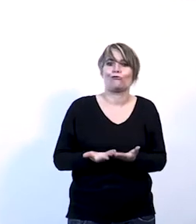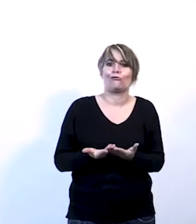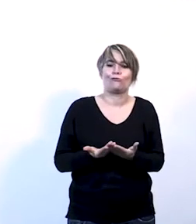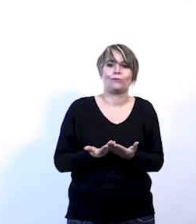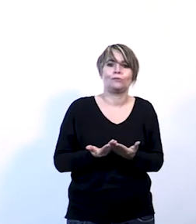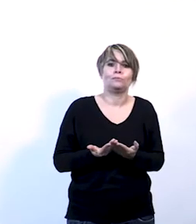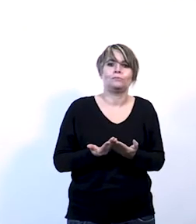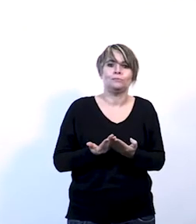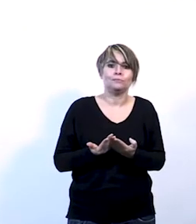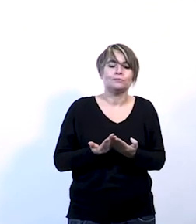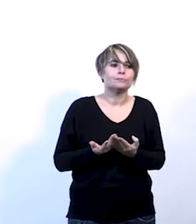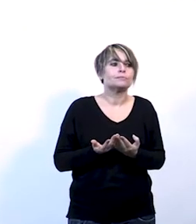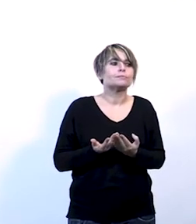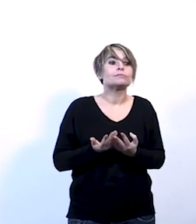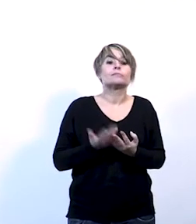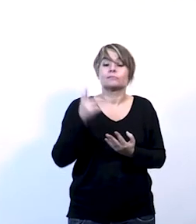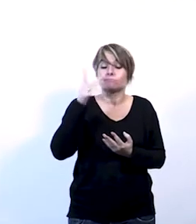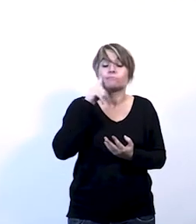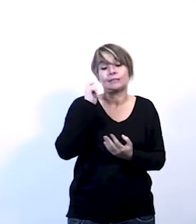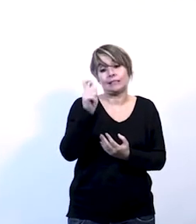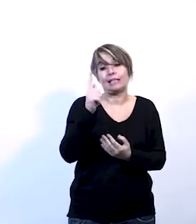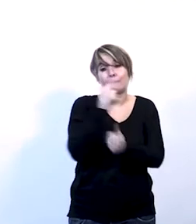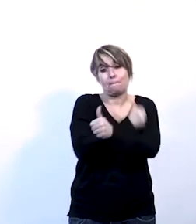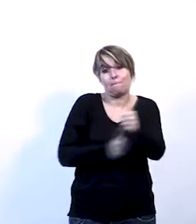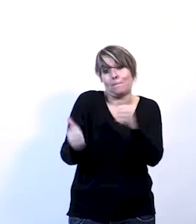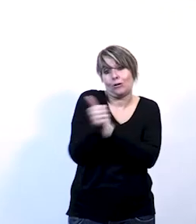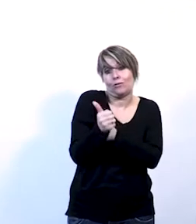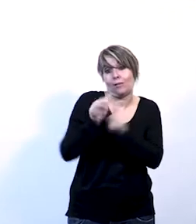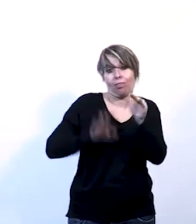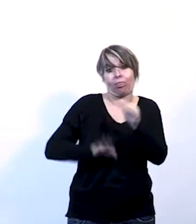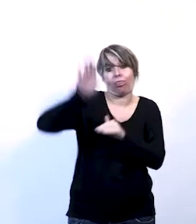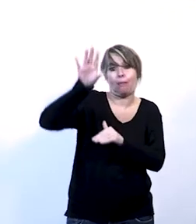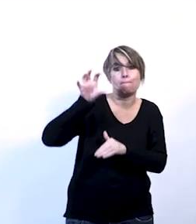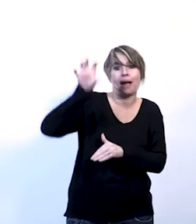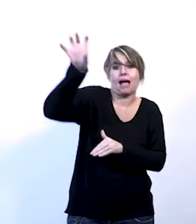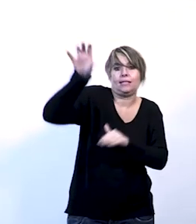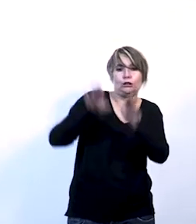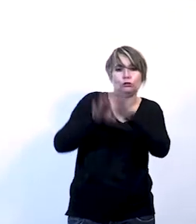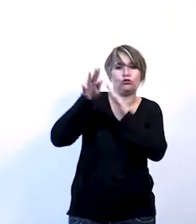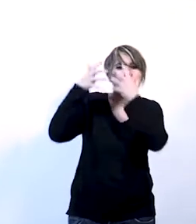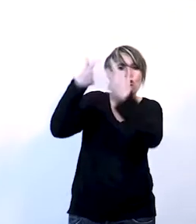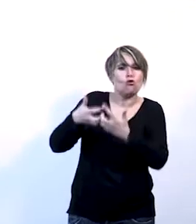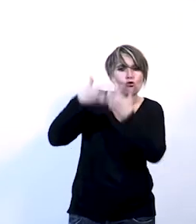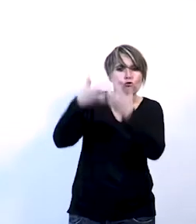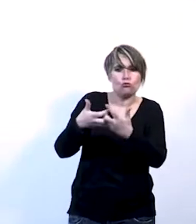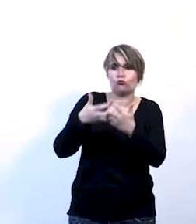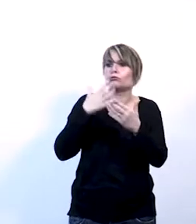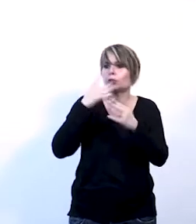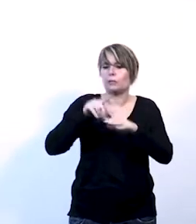cómo se han priorizado a veces las luchas que parecían del propio país desde la